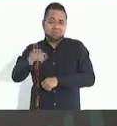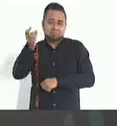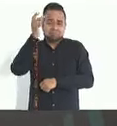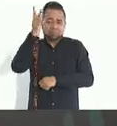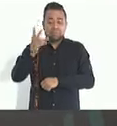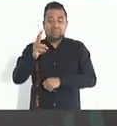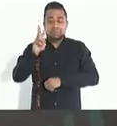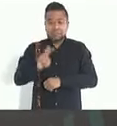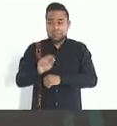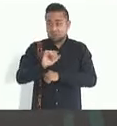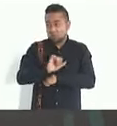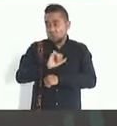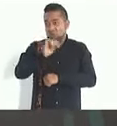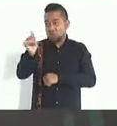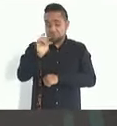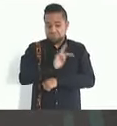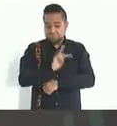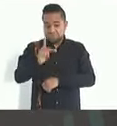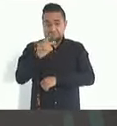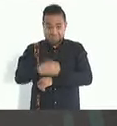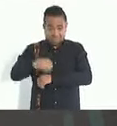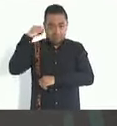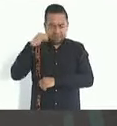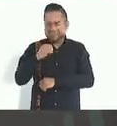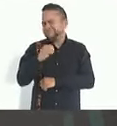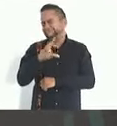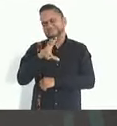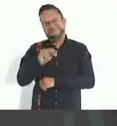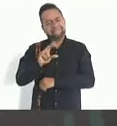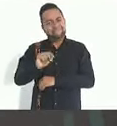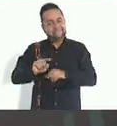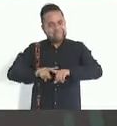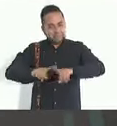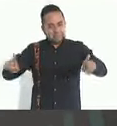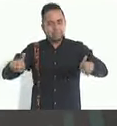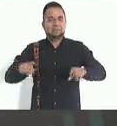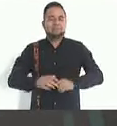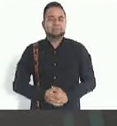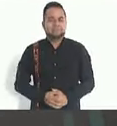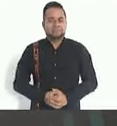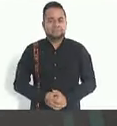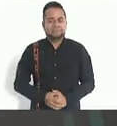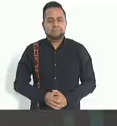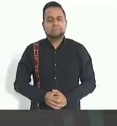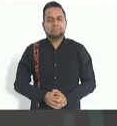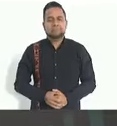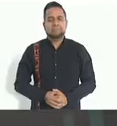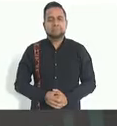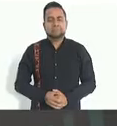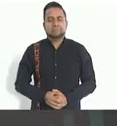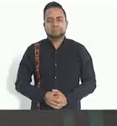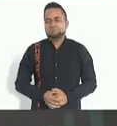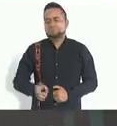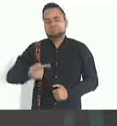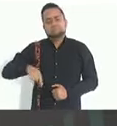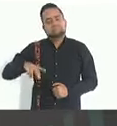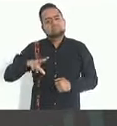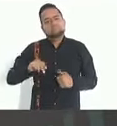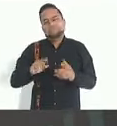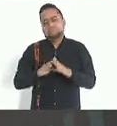se da en otras partes, o lo perdieron, no supieron cuidar